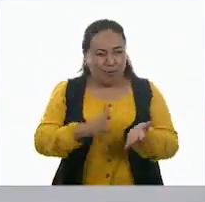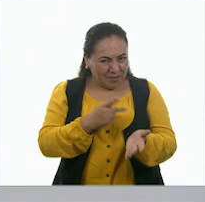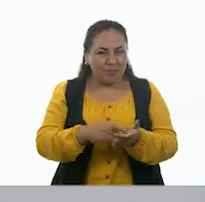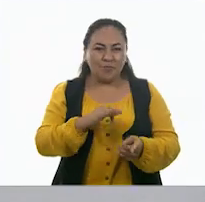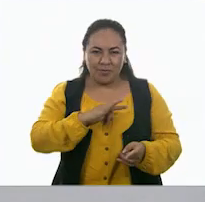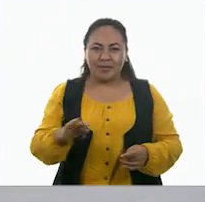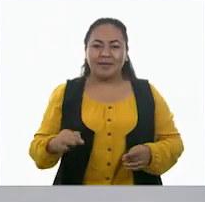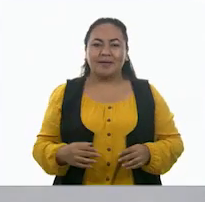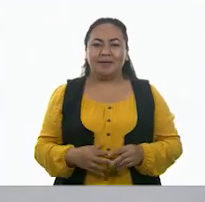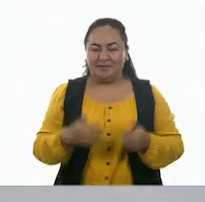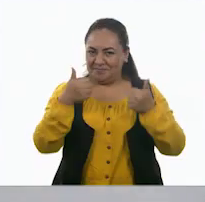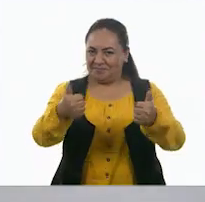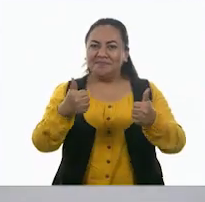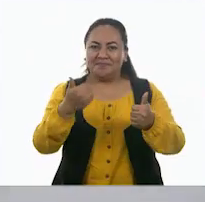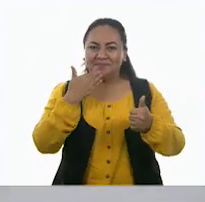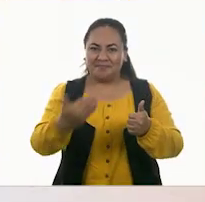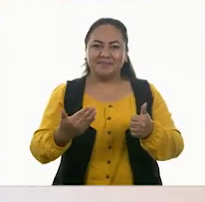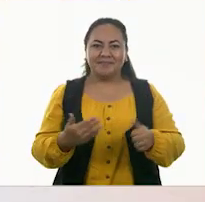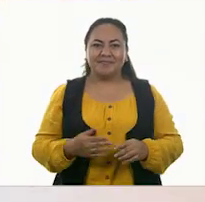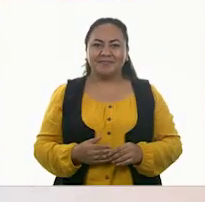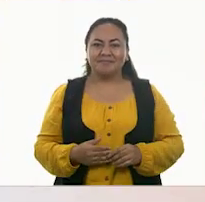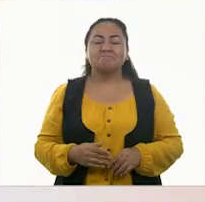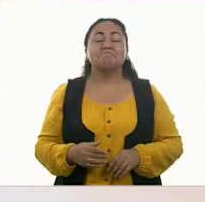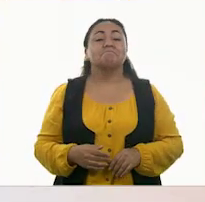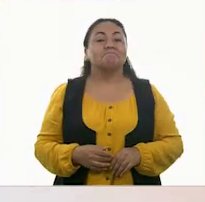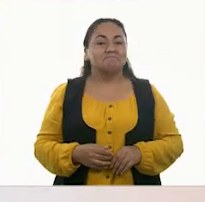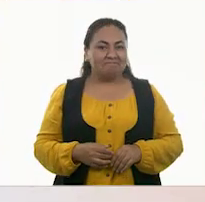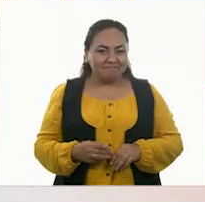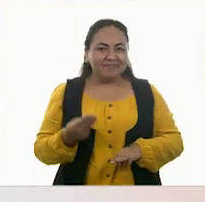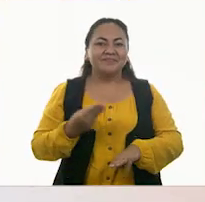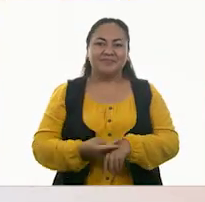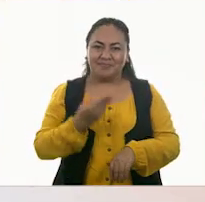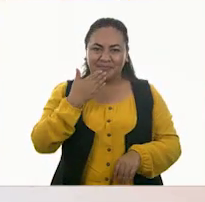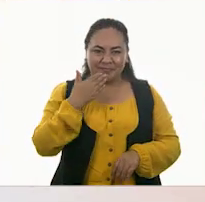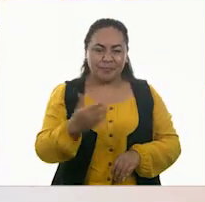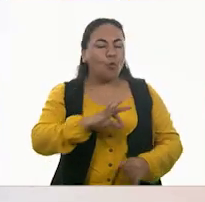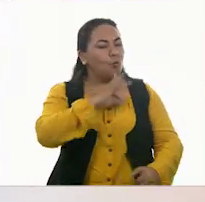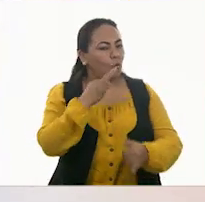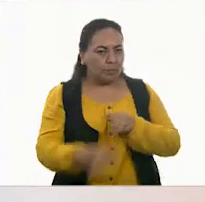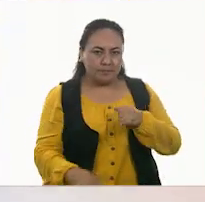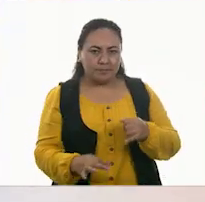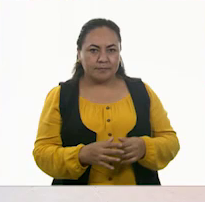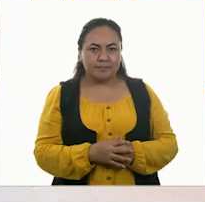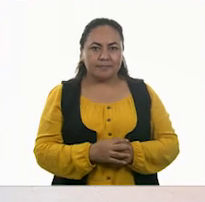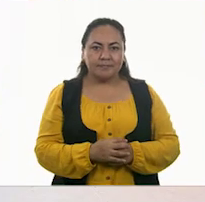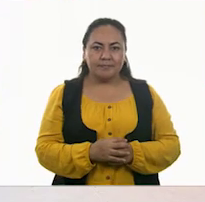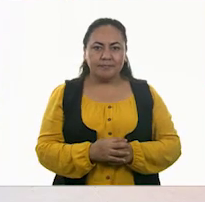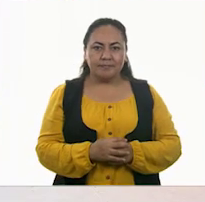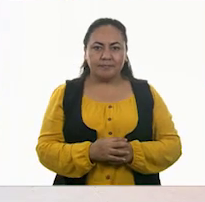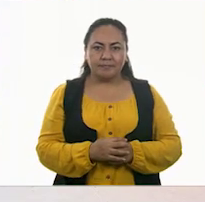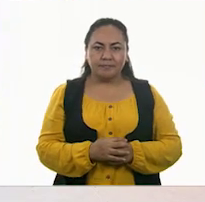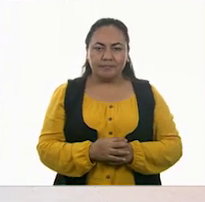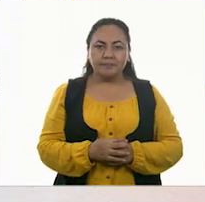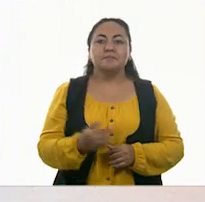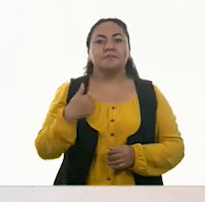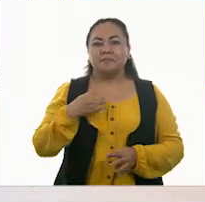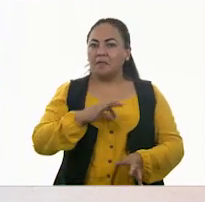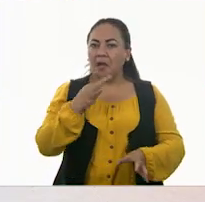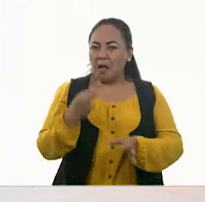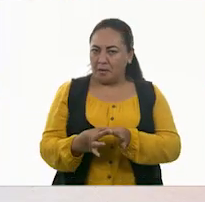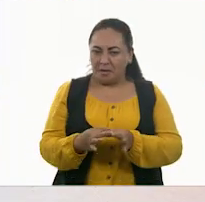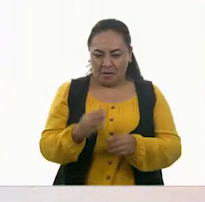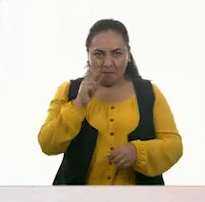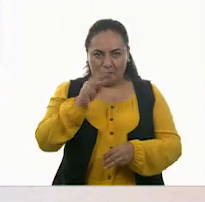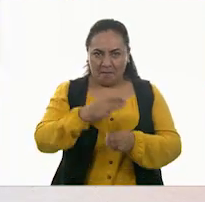pues. Vámonos. Eso. Estamos. Muy bien. Última. ¿Con qué otra cosa? Ya tenemos todo lo que